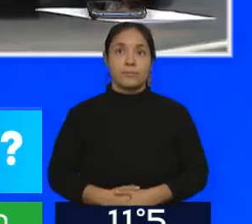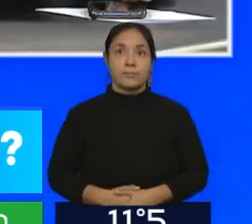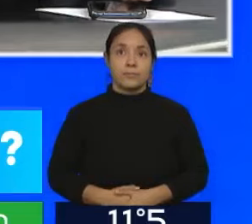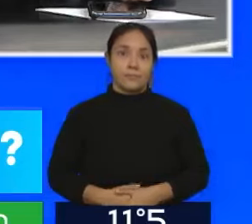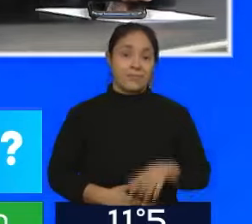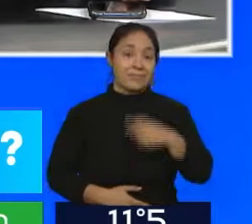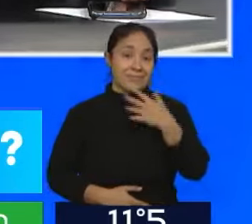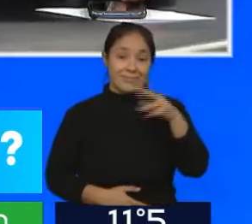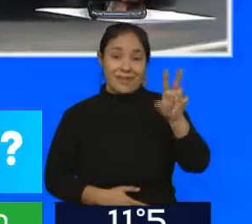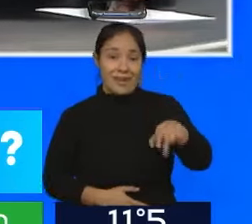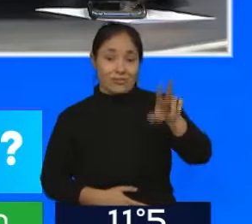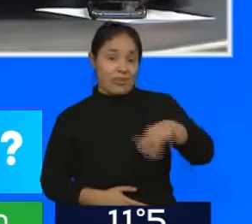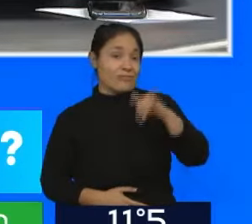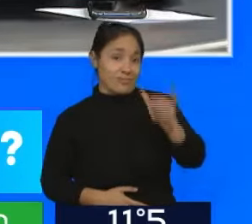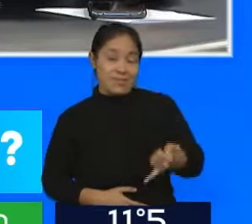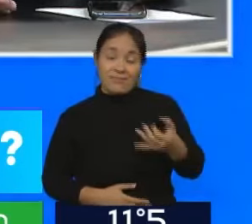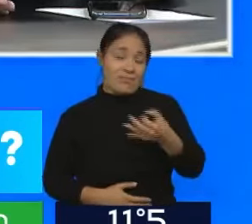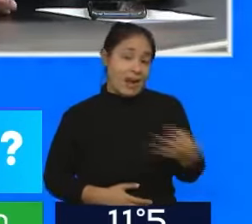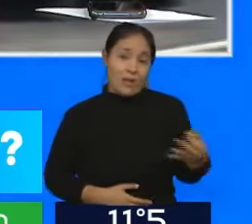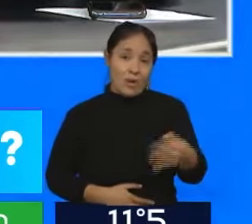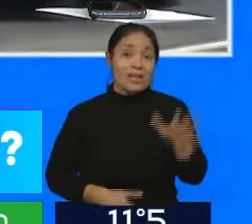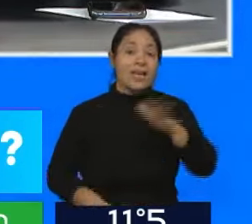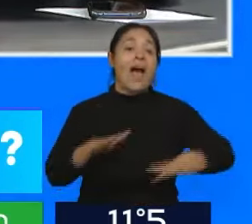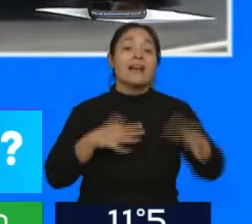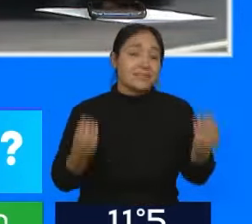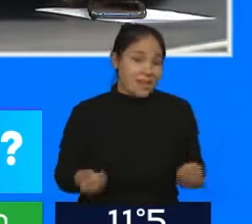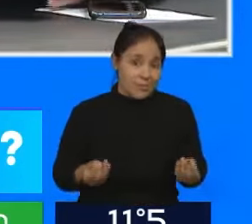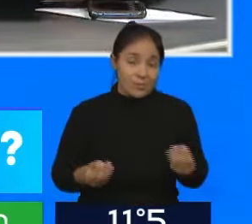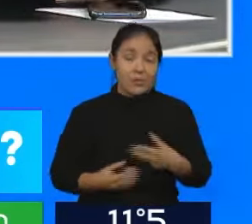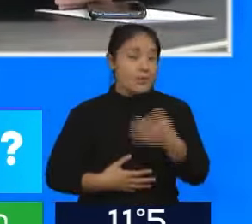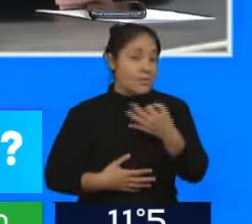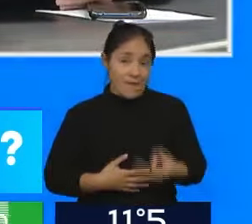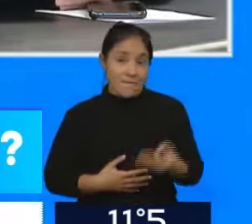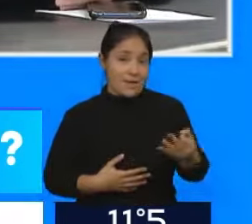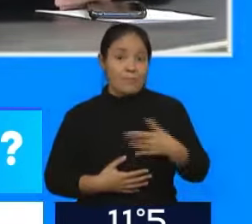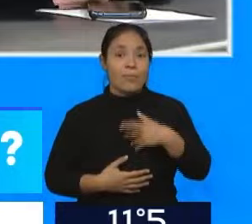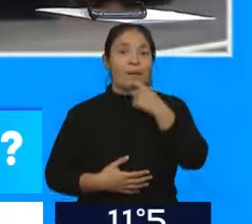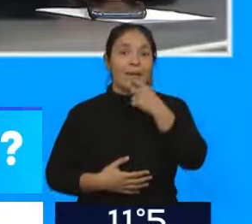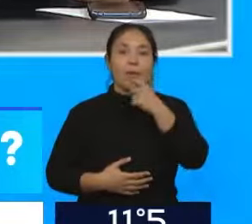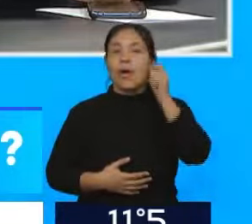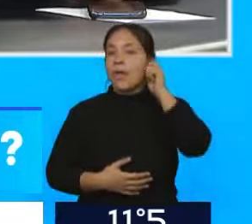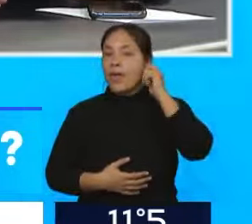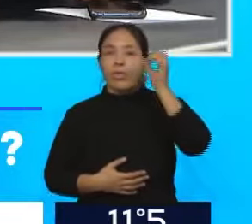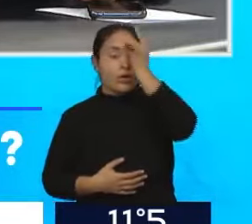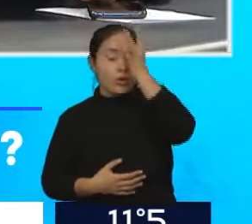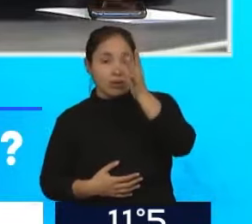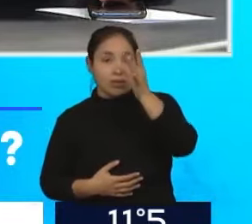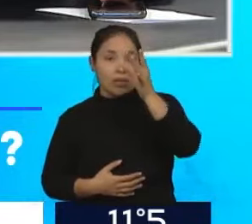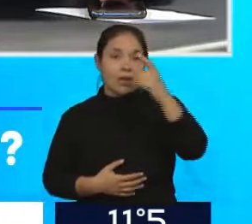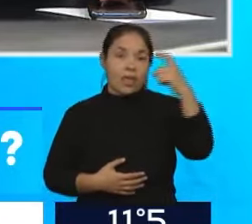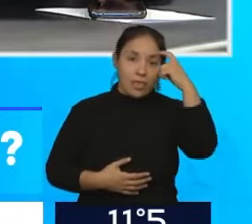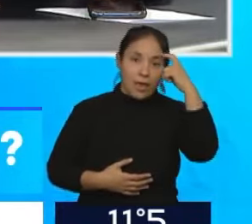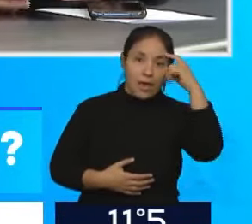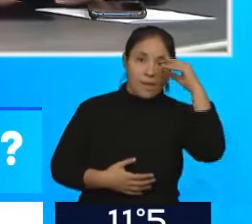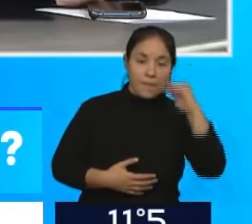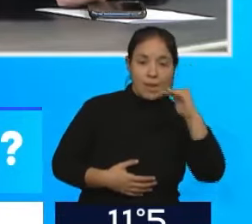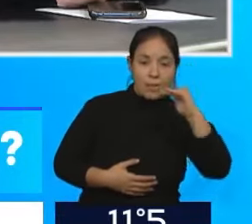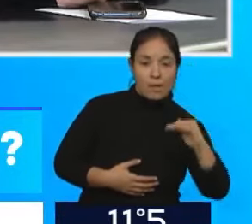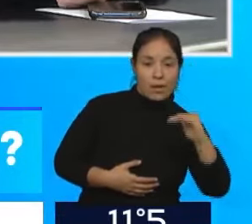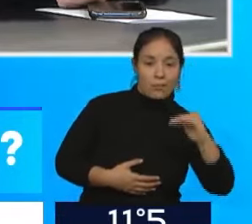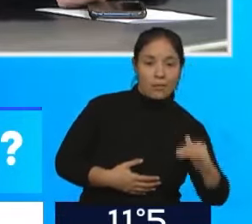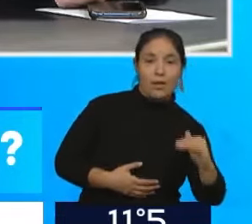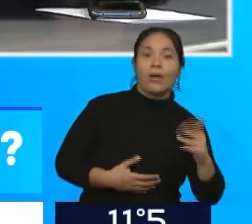Es verdad. A ver, sentido común, Jorge. ¿Qué hacemos con...? Está bien, perfecto, porque después van a aparecer chicos de 12, de 10, ¿hasta cuándo, hasta dónde y cuál